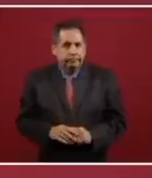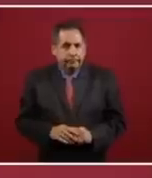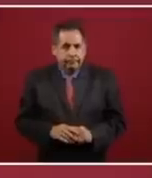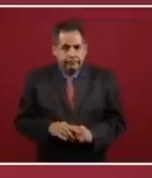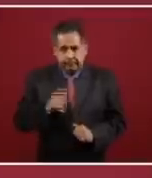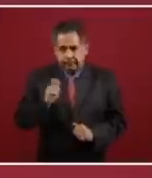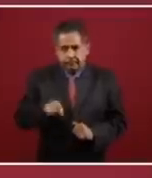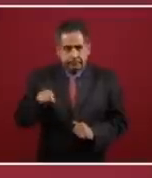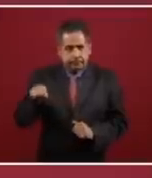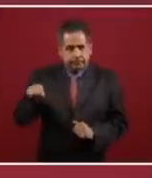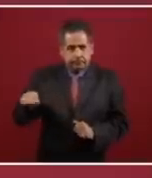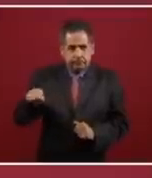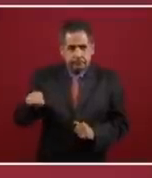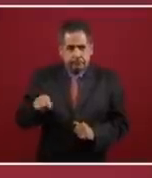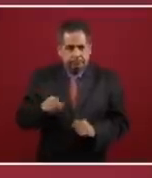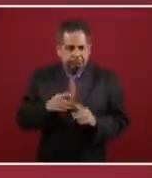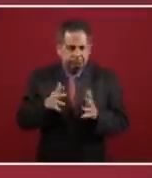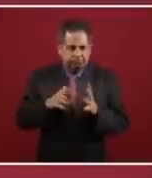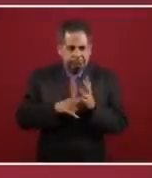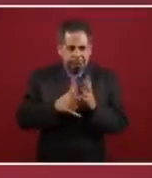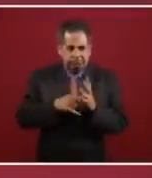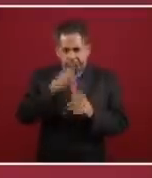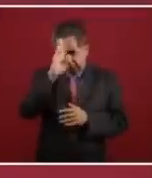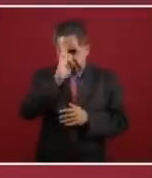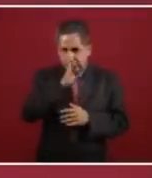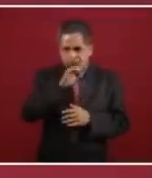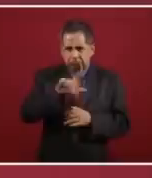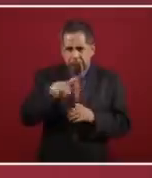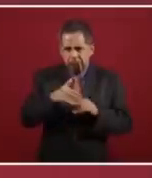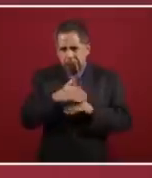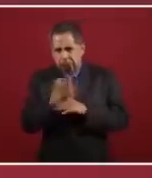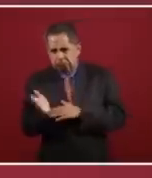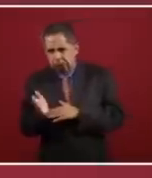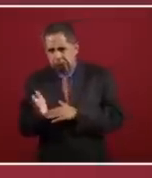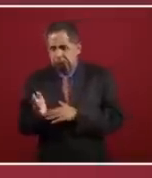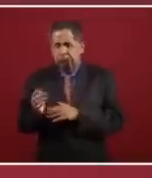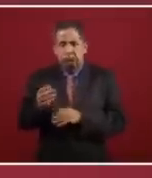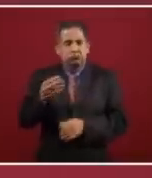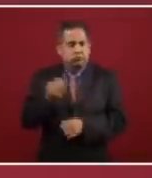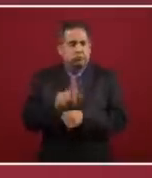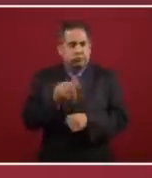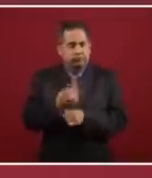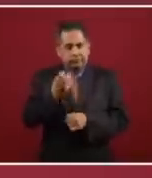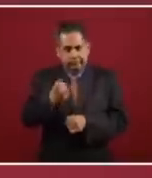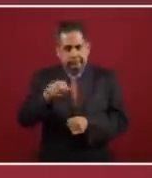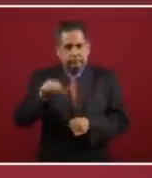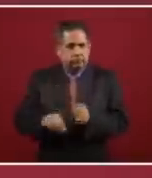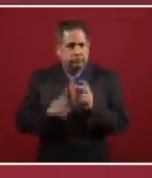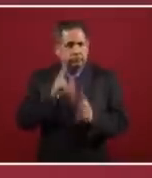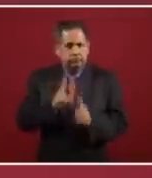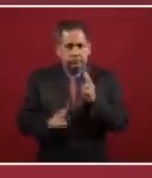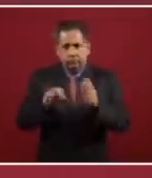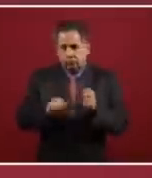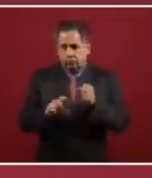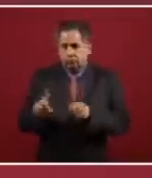esto después de las 12 del día. Entonces, esa es la agenda para